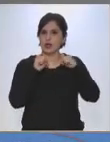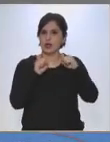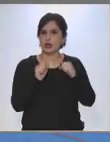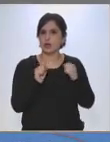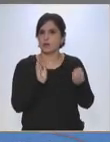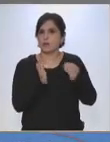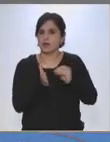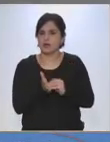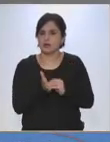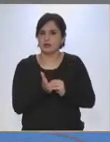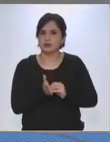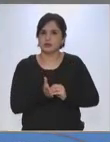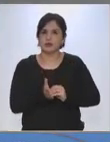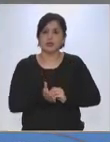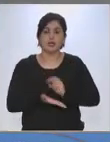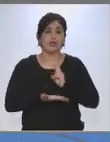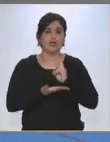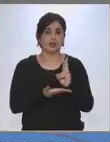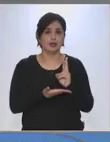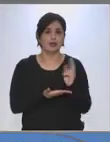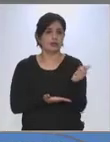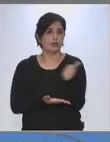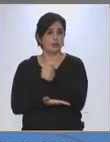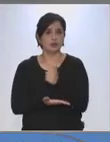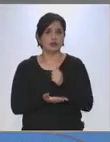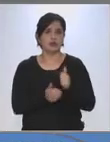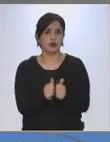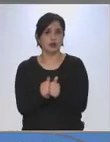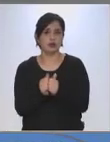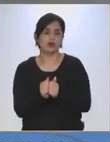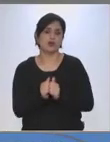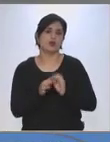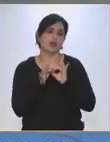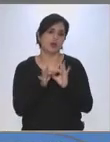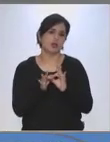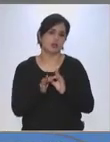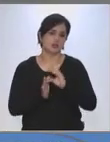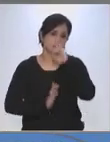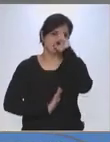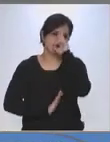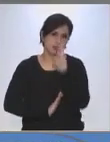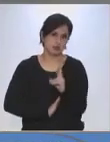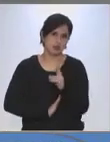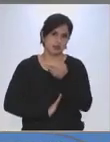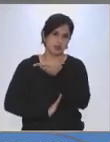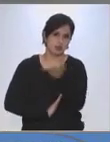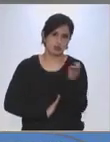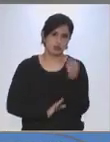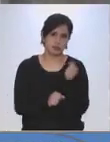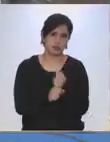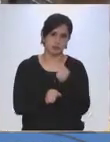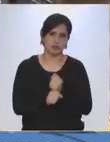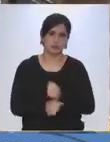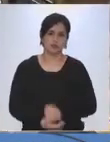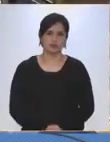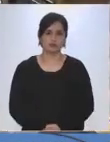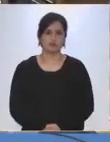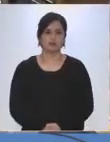más lejos en nombre de todos y cada uno de mis colegas les damos las gracias y el reconocimiento por lo que han hecho